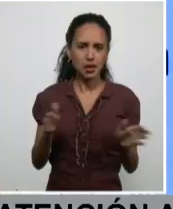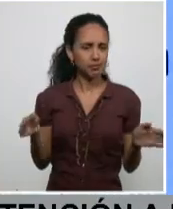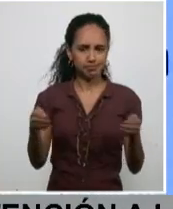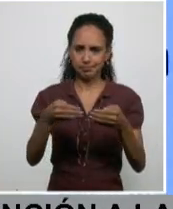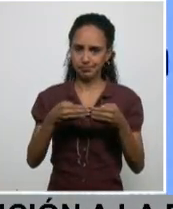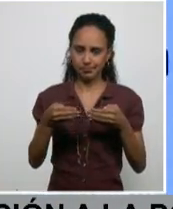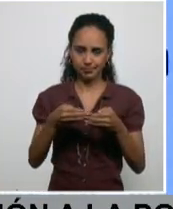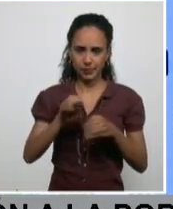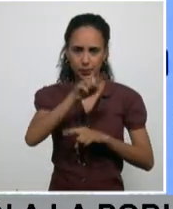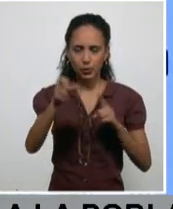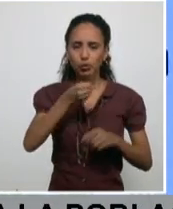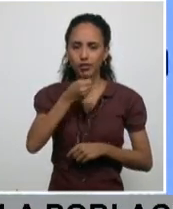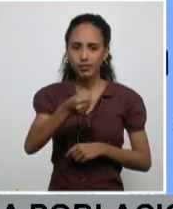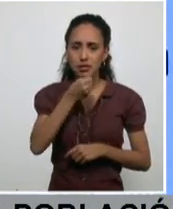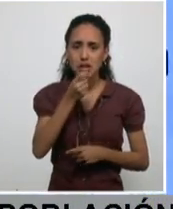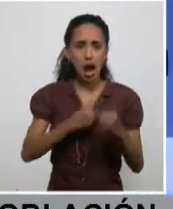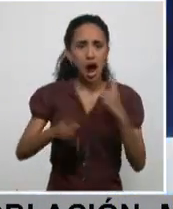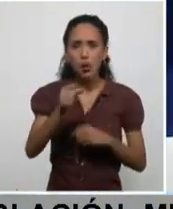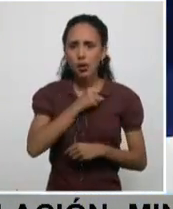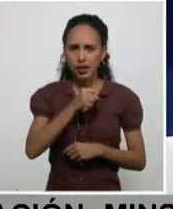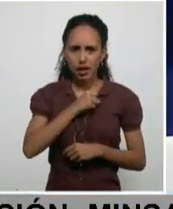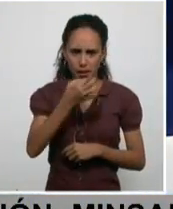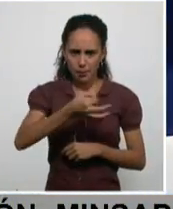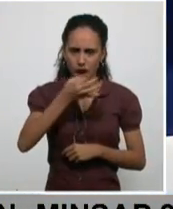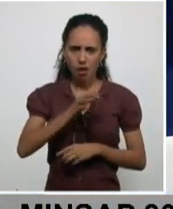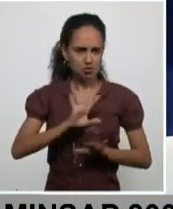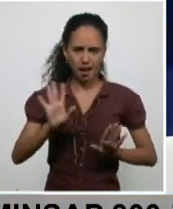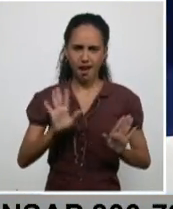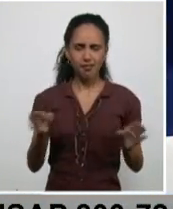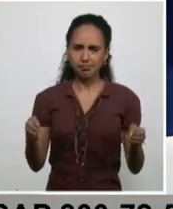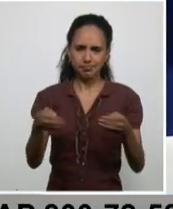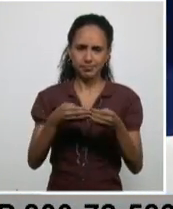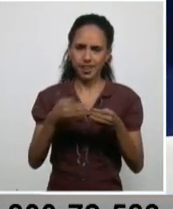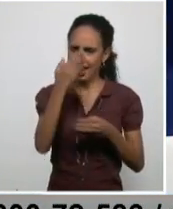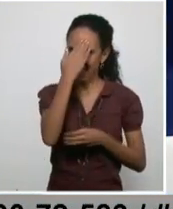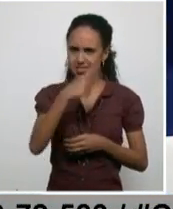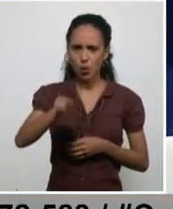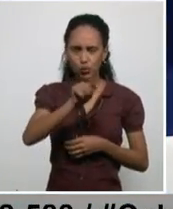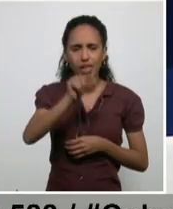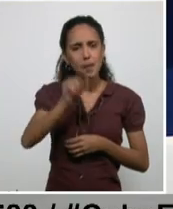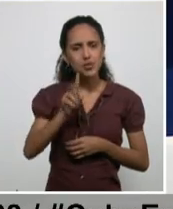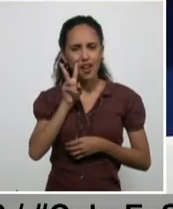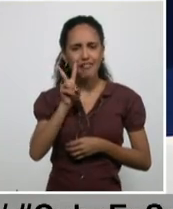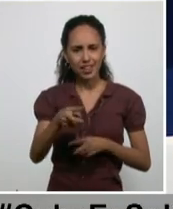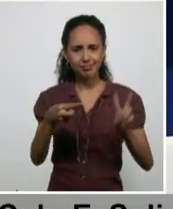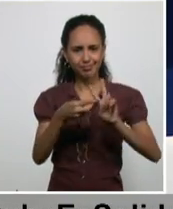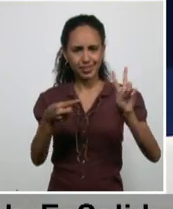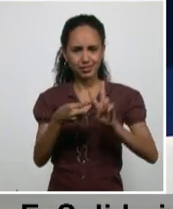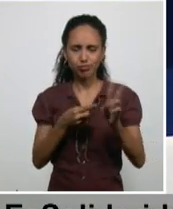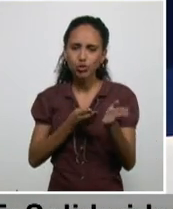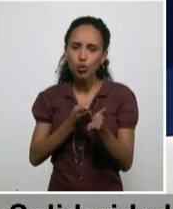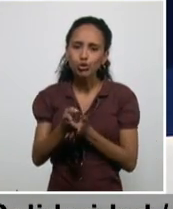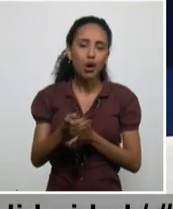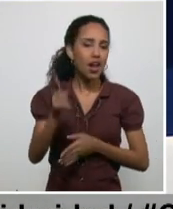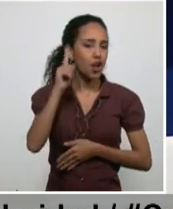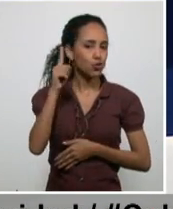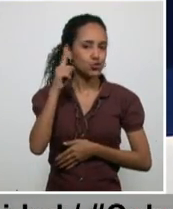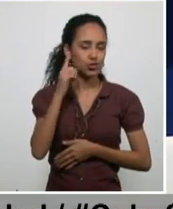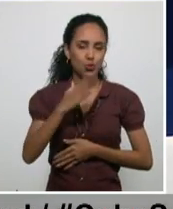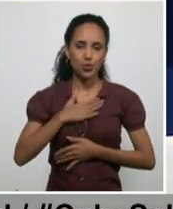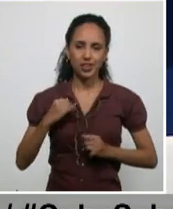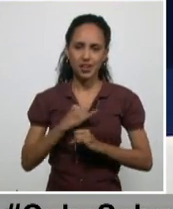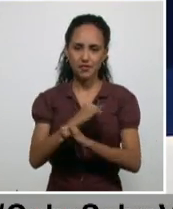alguna última aclaración. No, agradecerles a ustedes y a los que nos siguen el permanecer escuchando nuestras